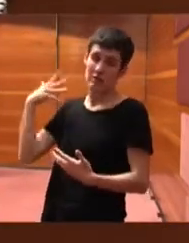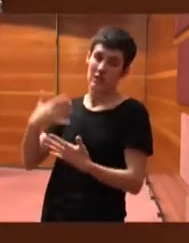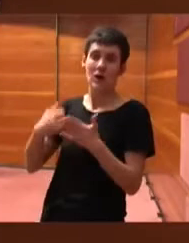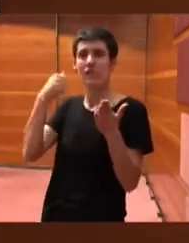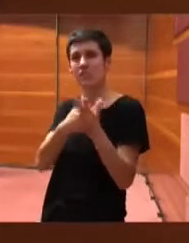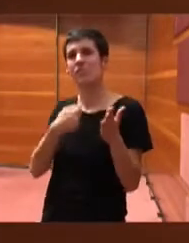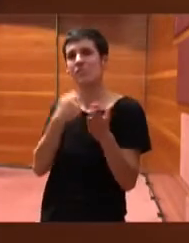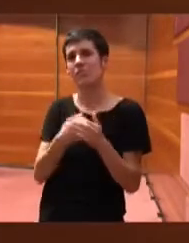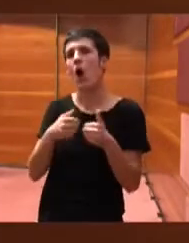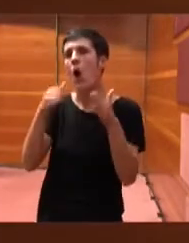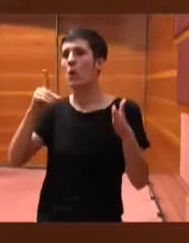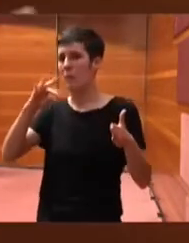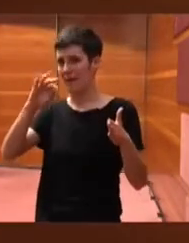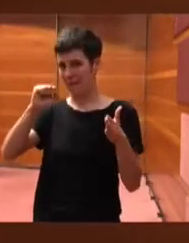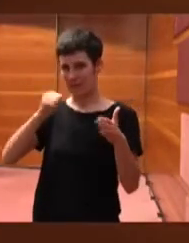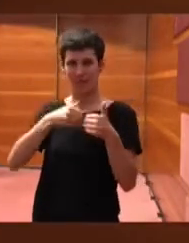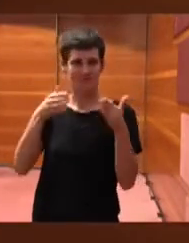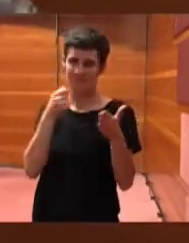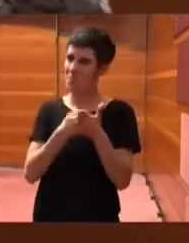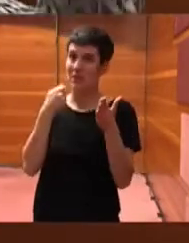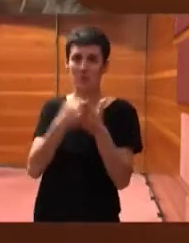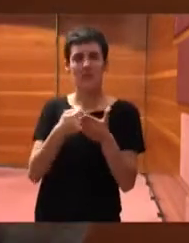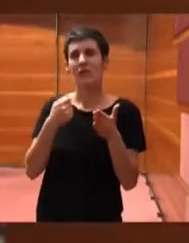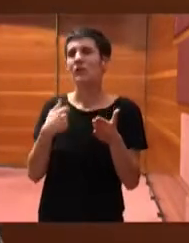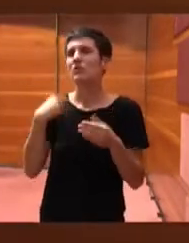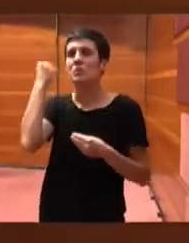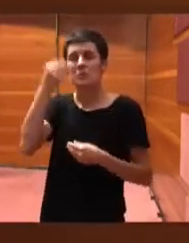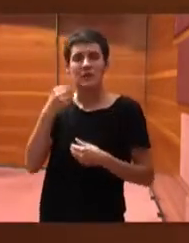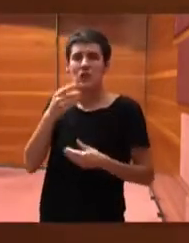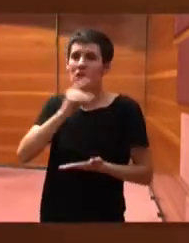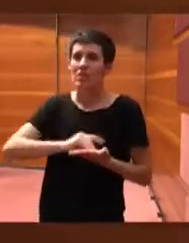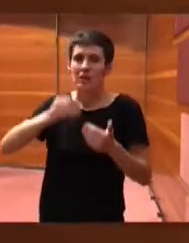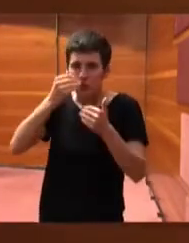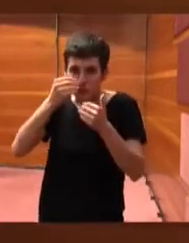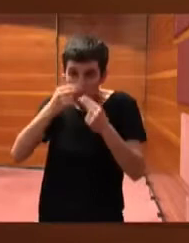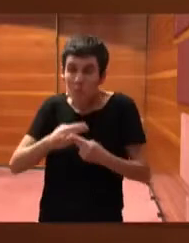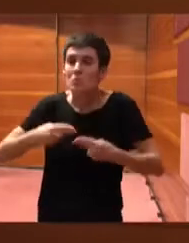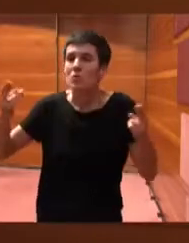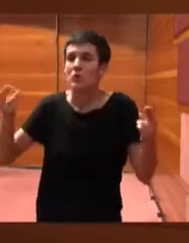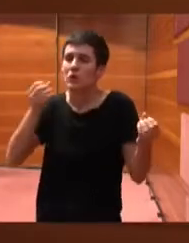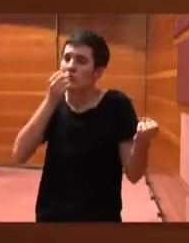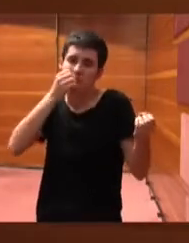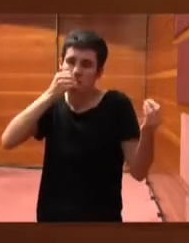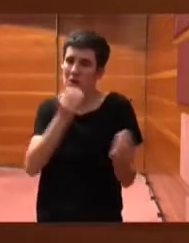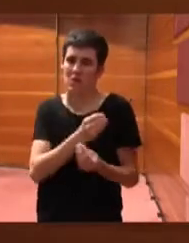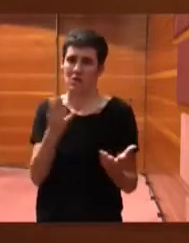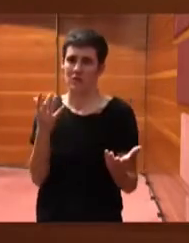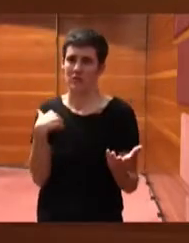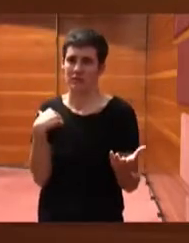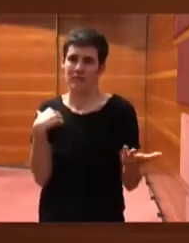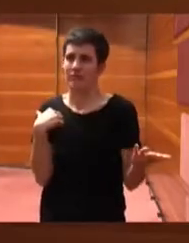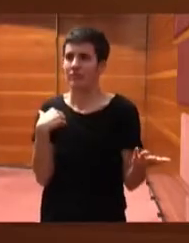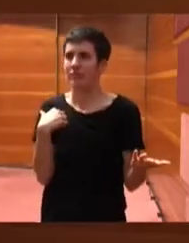creo que está genial que se abran los datos que son públicos, ¿verdad? Bueno, para empezar conviven porque están anonimizados, pero